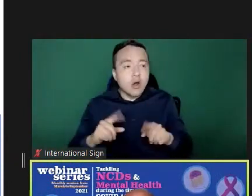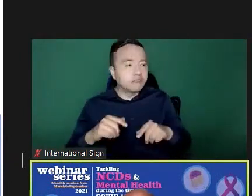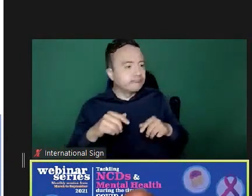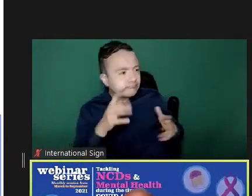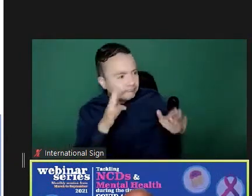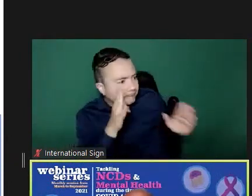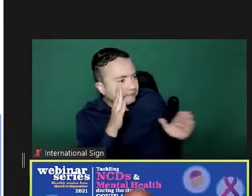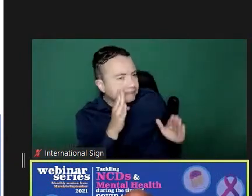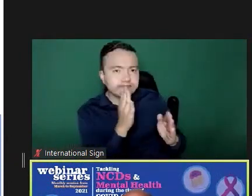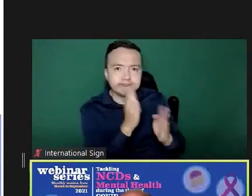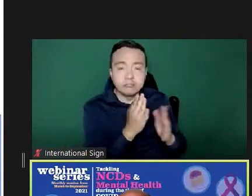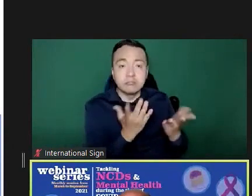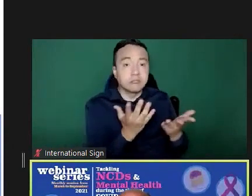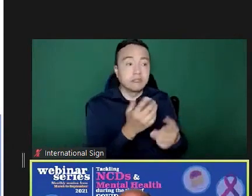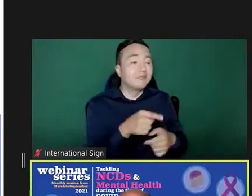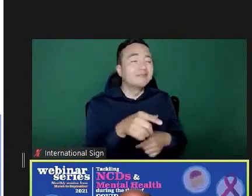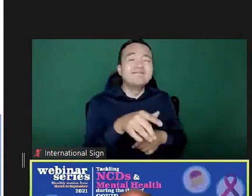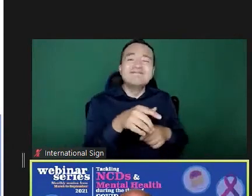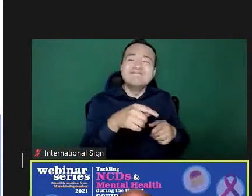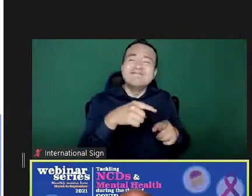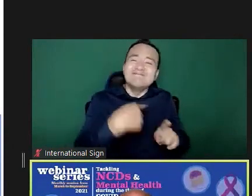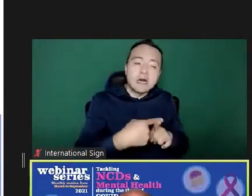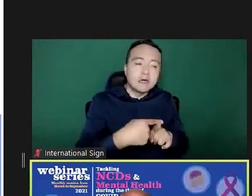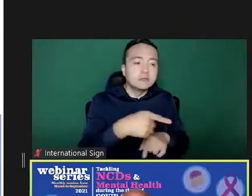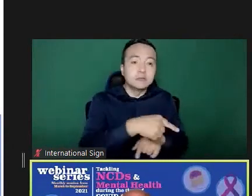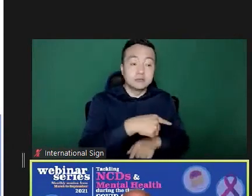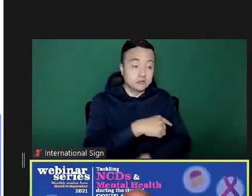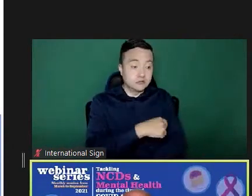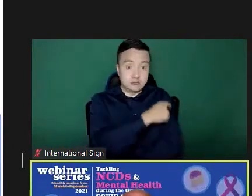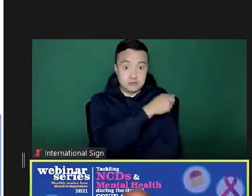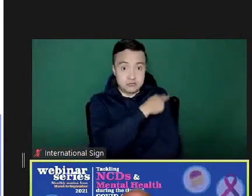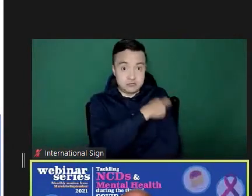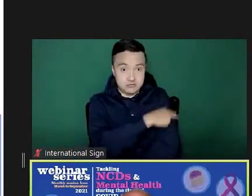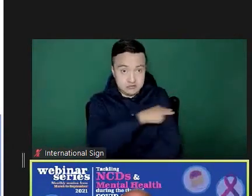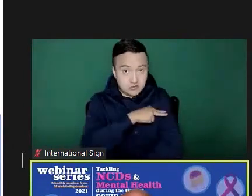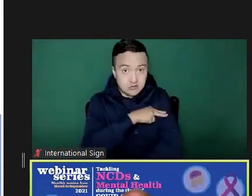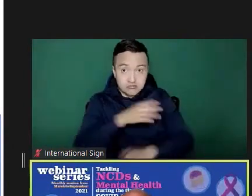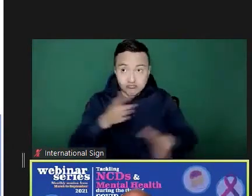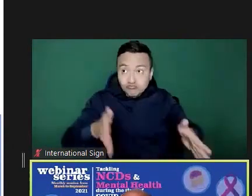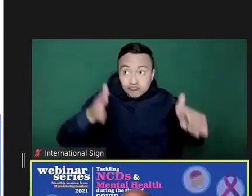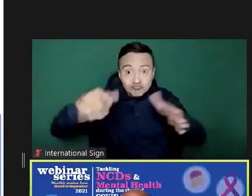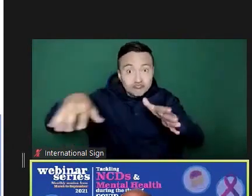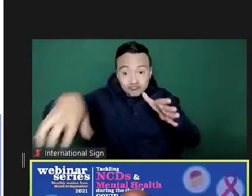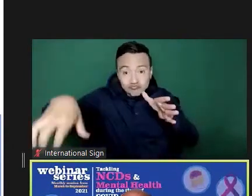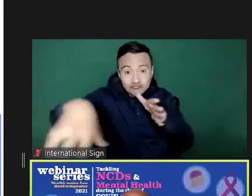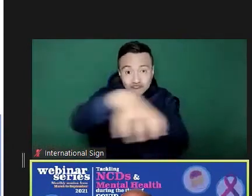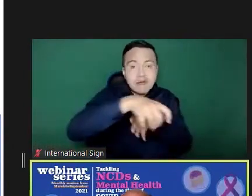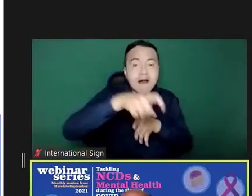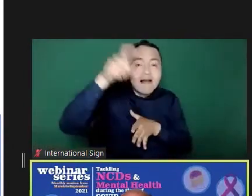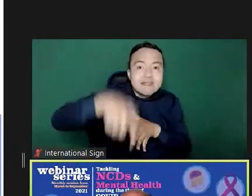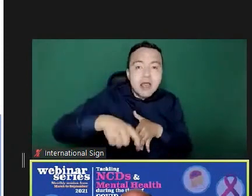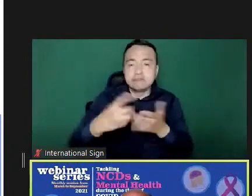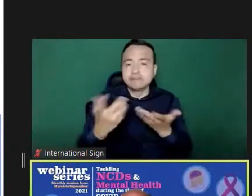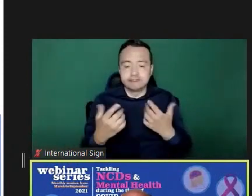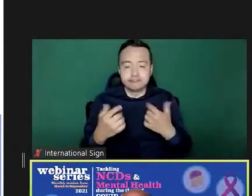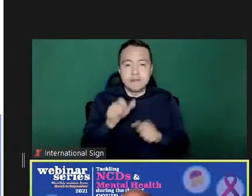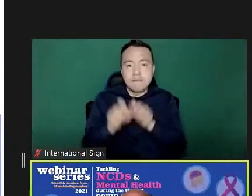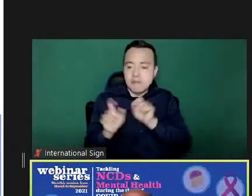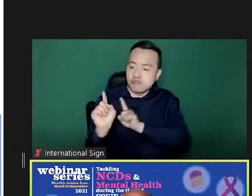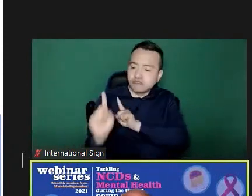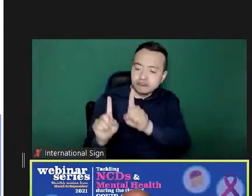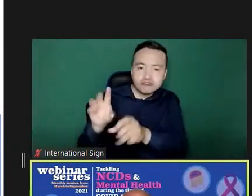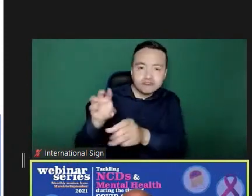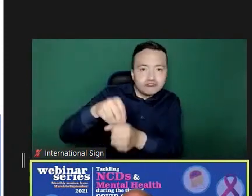Los sistemas sanitarios realmente deben tener acceso a los recursos críticos, como ya dije, recursos humanos para la salud, medicinas y otras